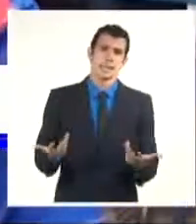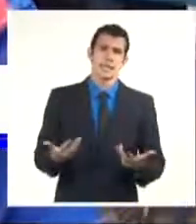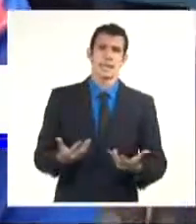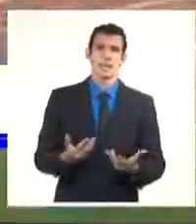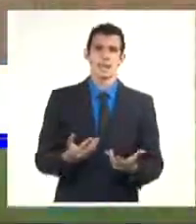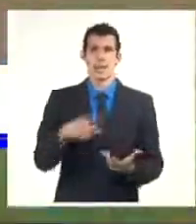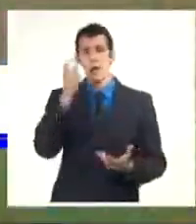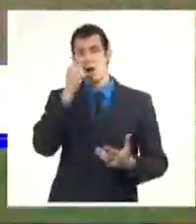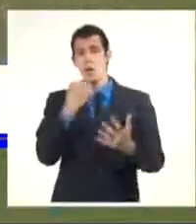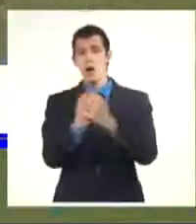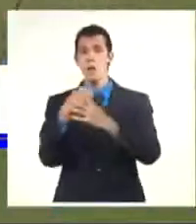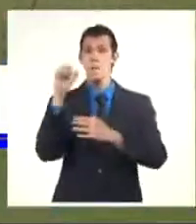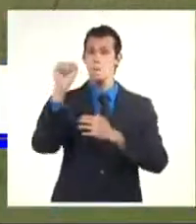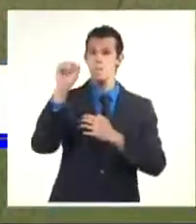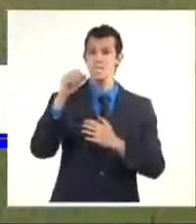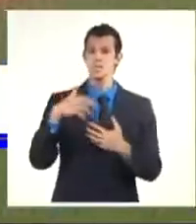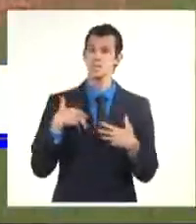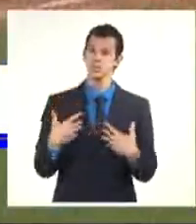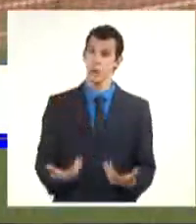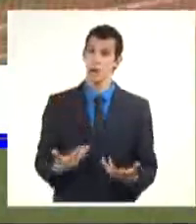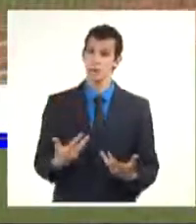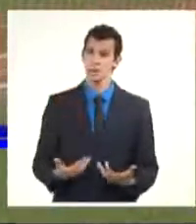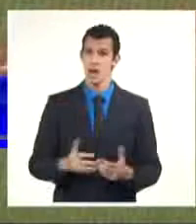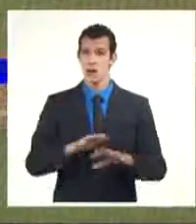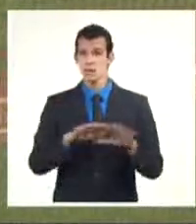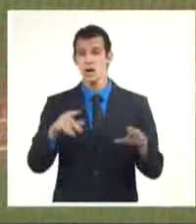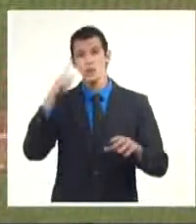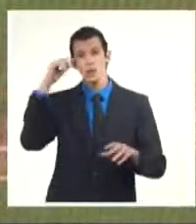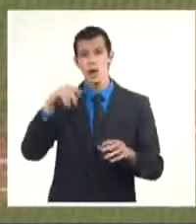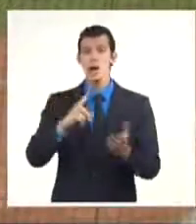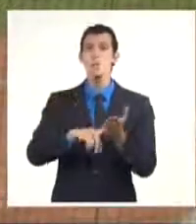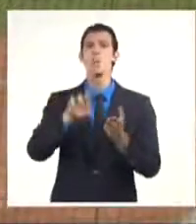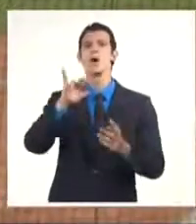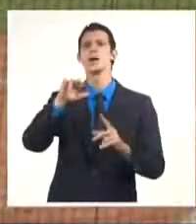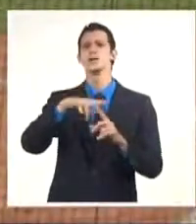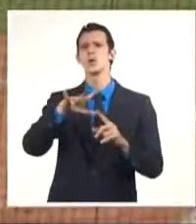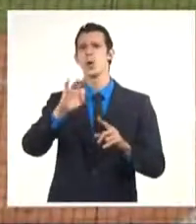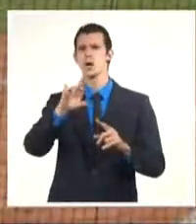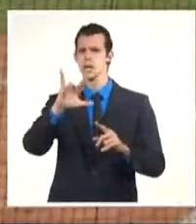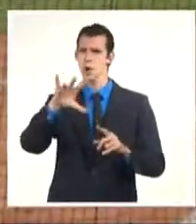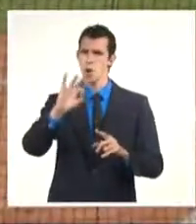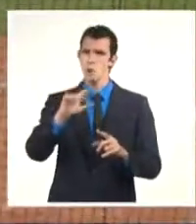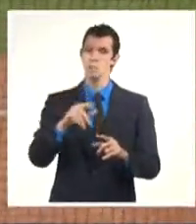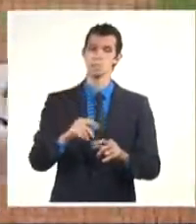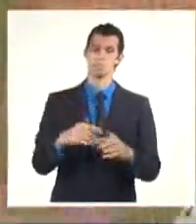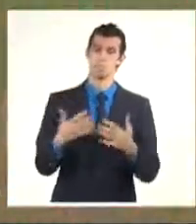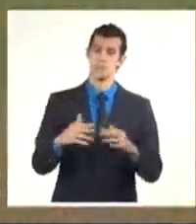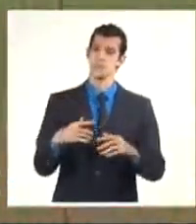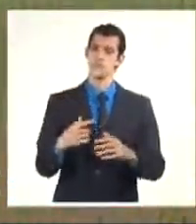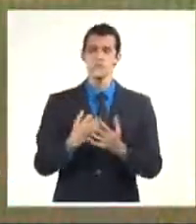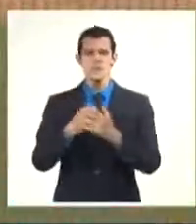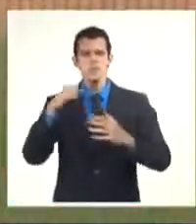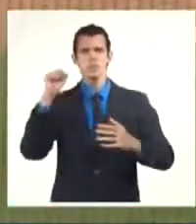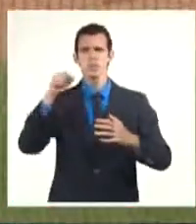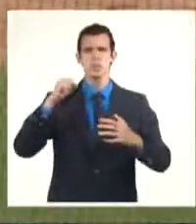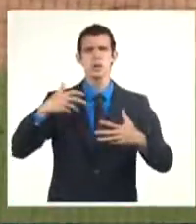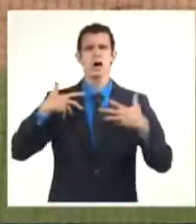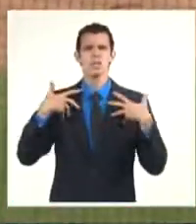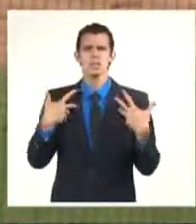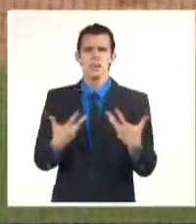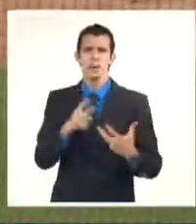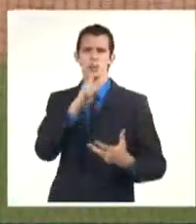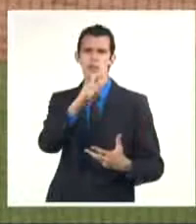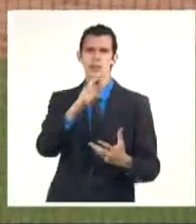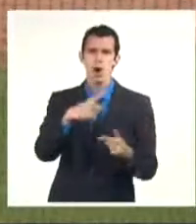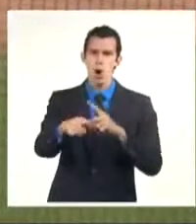estaba dominando a Puerto Rico. El pitcher Rego, nosotros no supo mantener la ventaja, que era sacar solamente